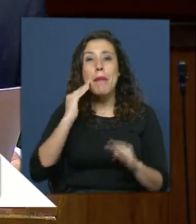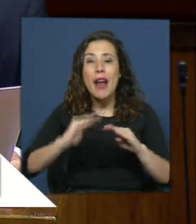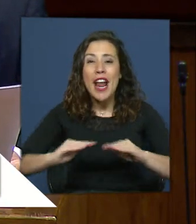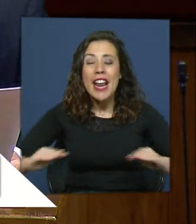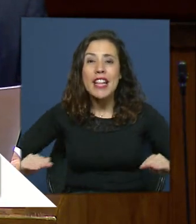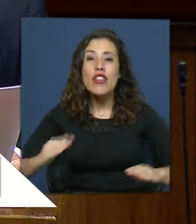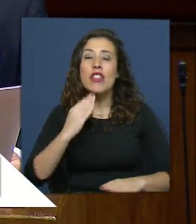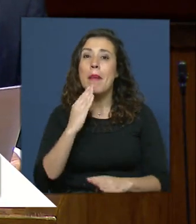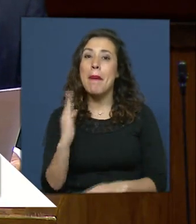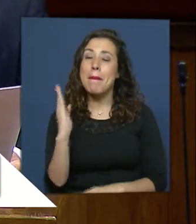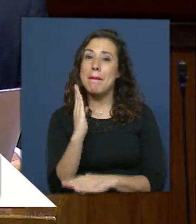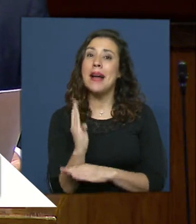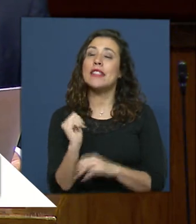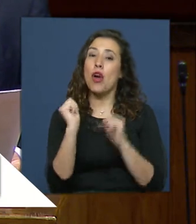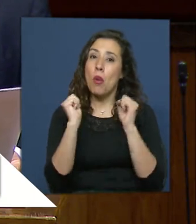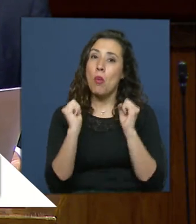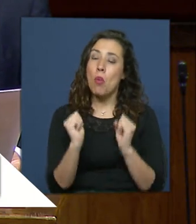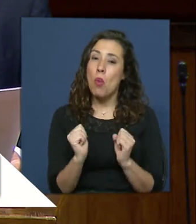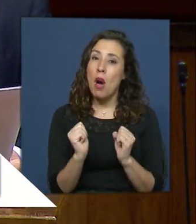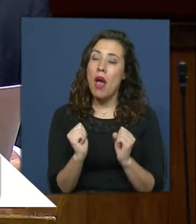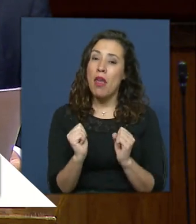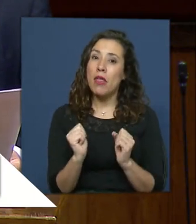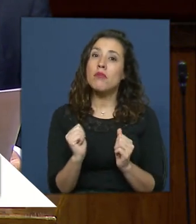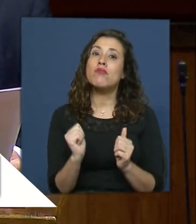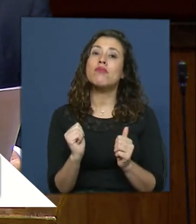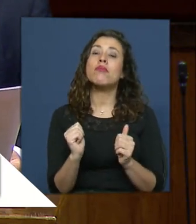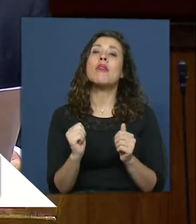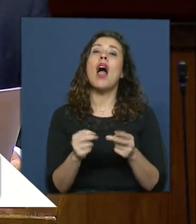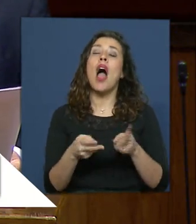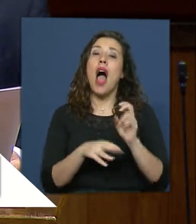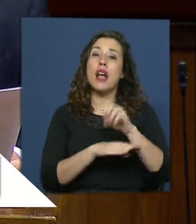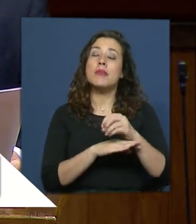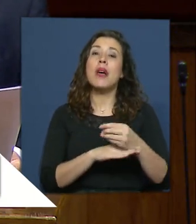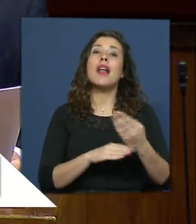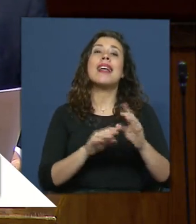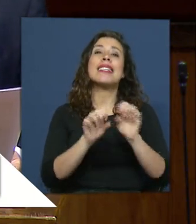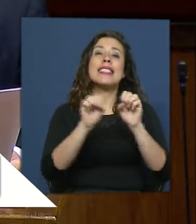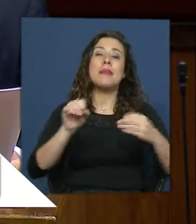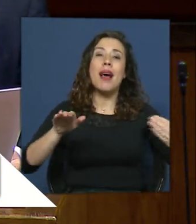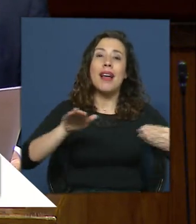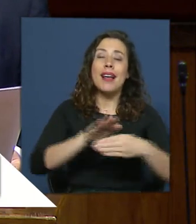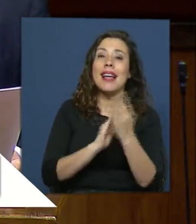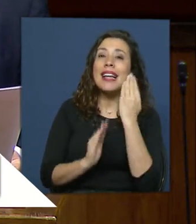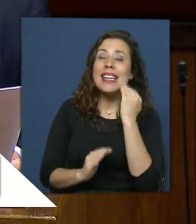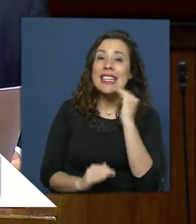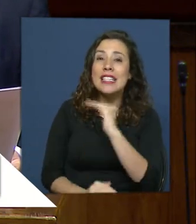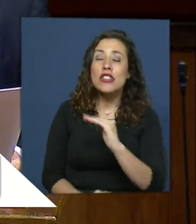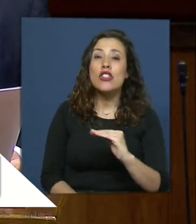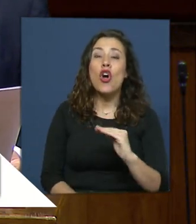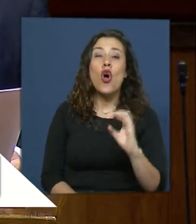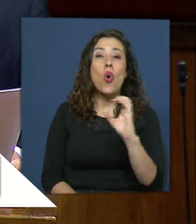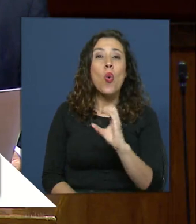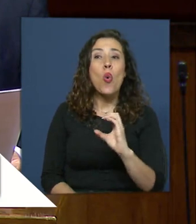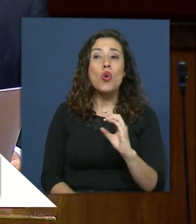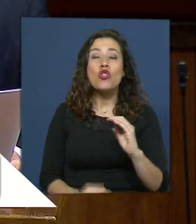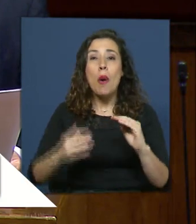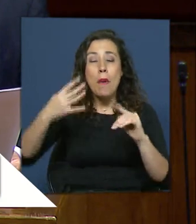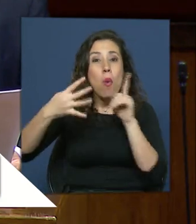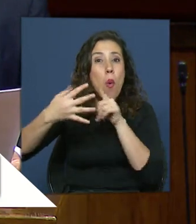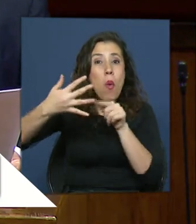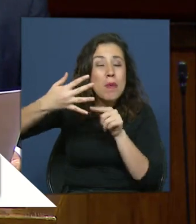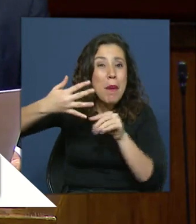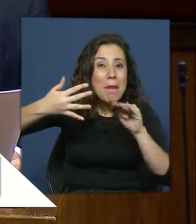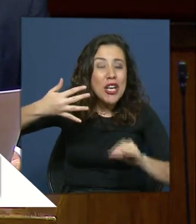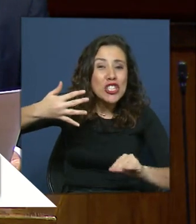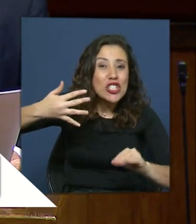y básica podrán acogerse al sistema de admisión desde el curso del mejor nivel, del menor nivel que